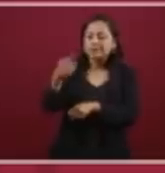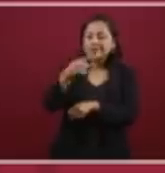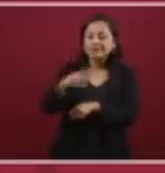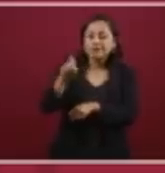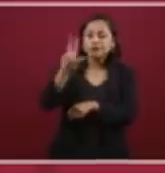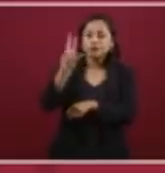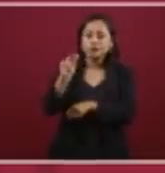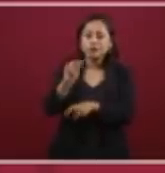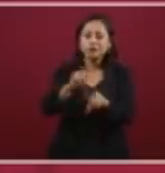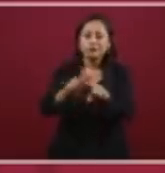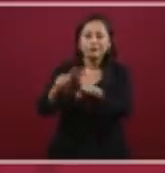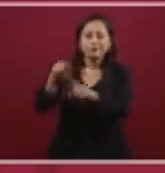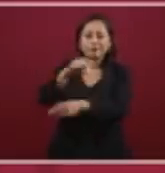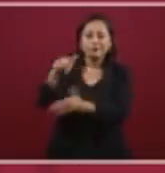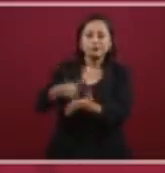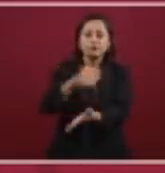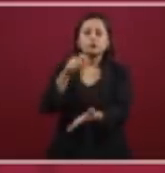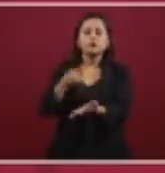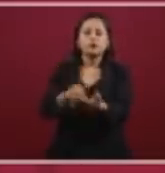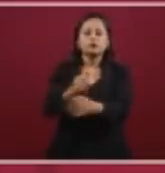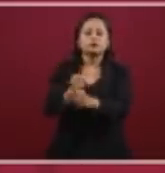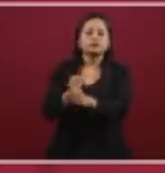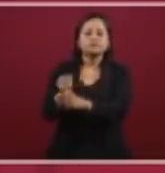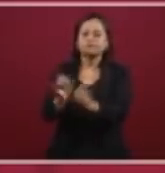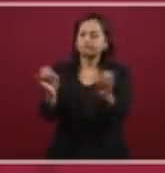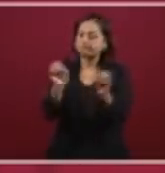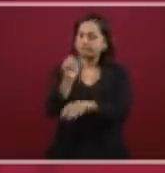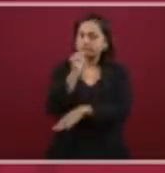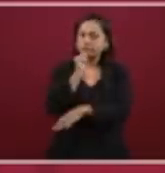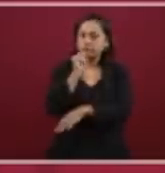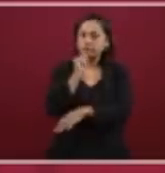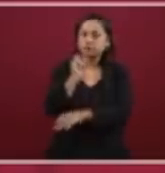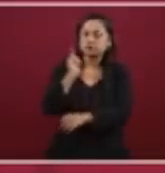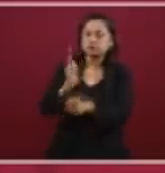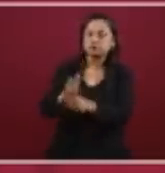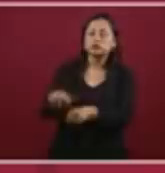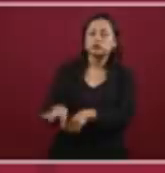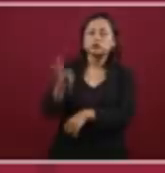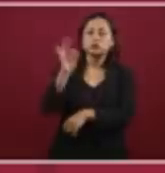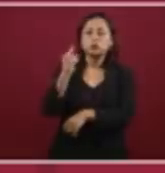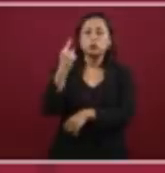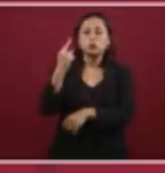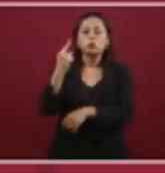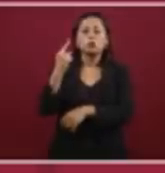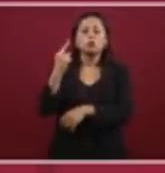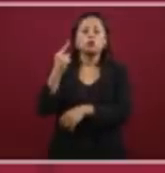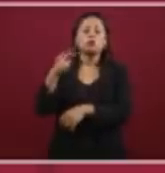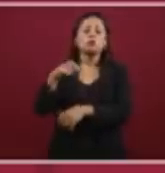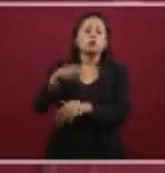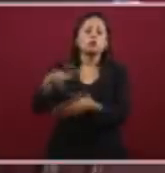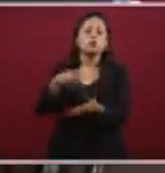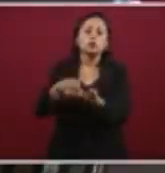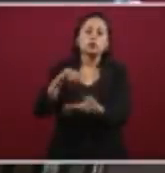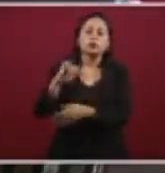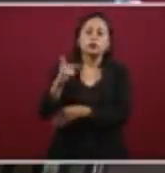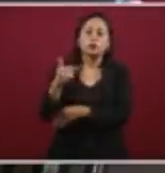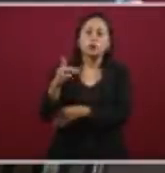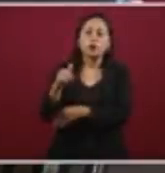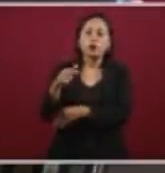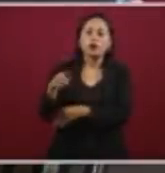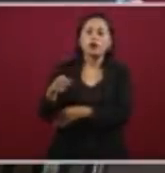el caso este cifra del dominio público de un carteo que se hizo en una columna de iguala la juan en el álvarez